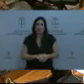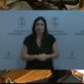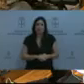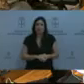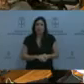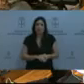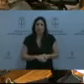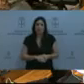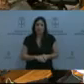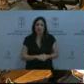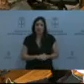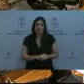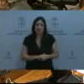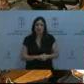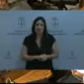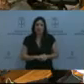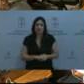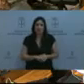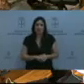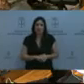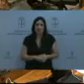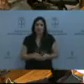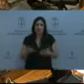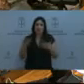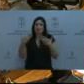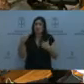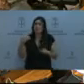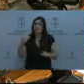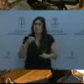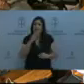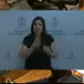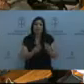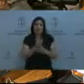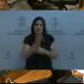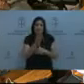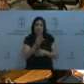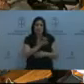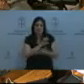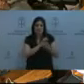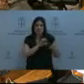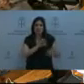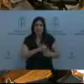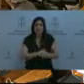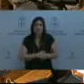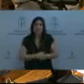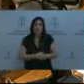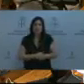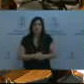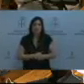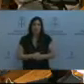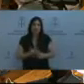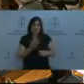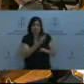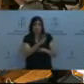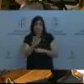Gracias, presidente. Buenos días, señorías. Bien, como ya se ha puesto de manifiesto, está previsto que para el curso 2019-2020